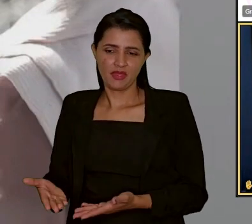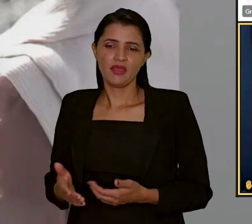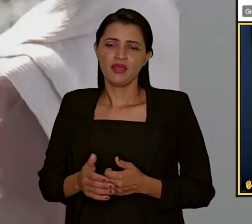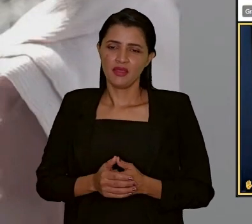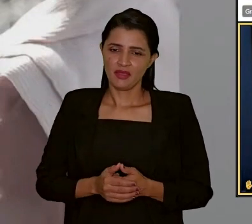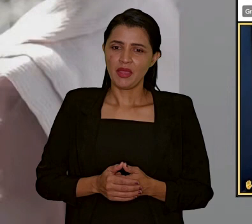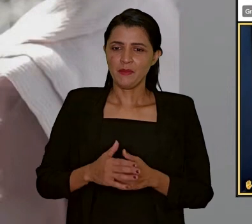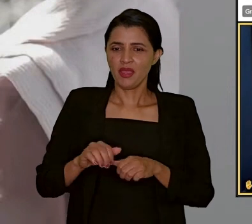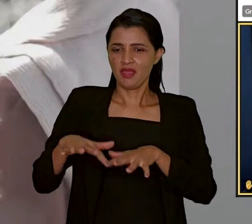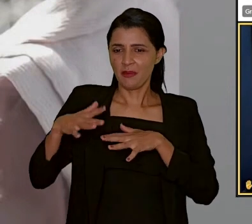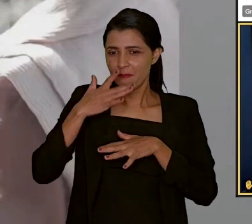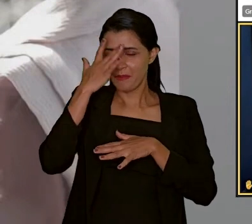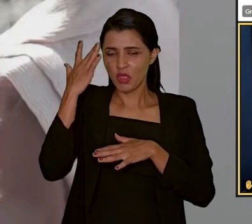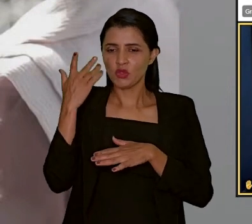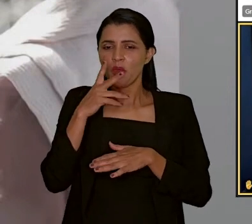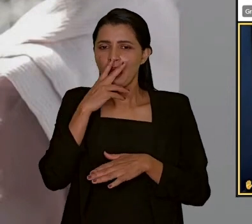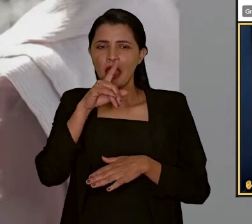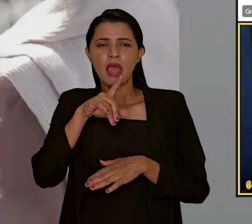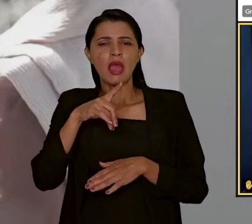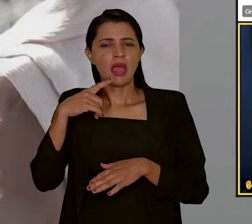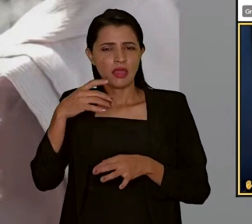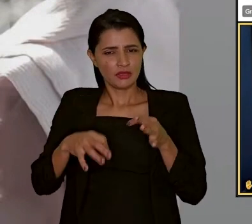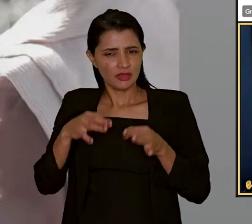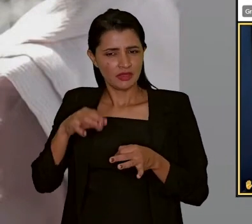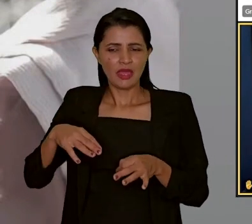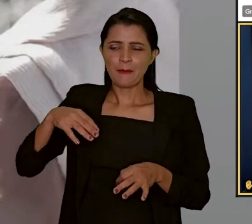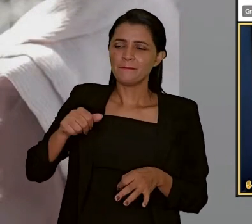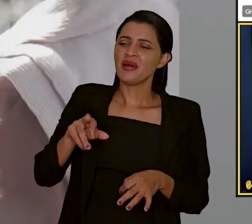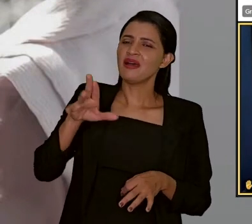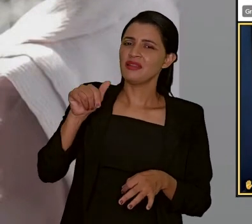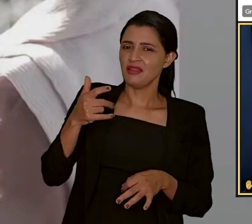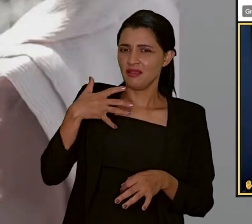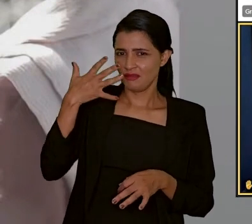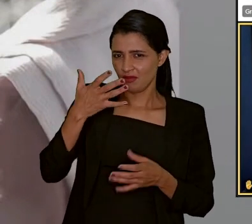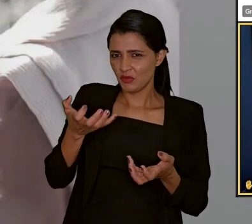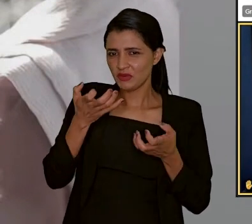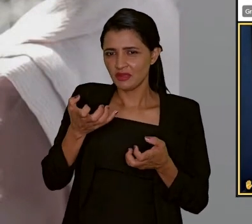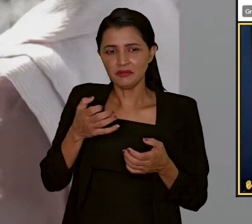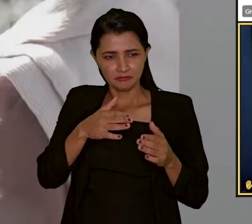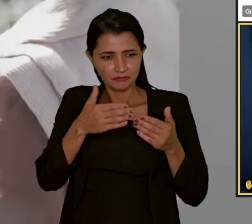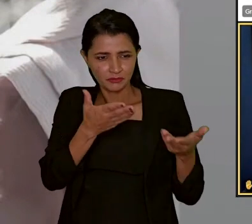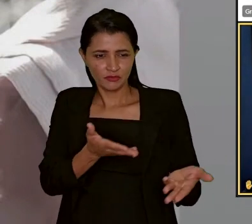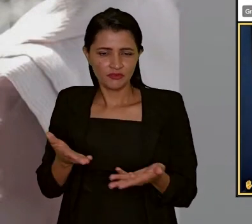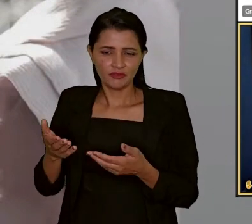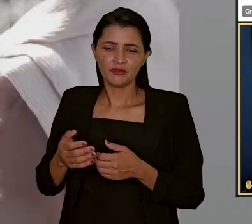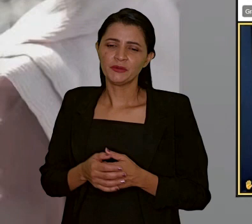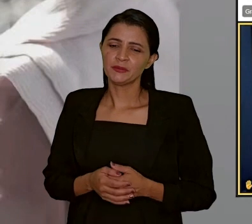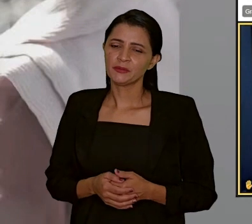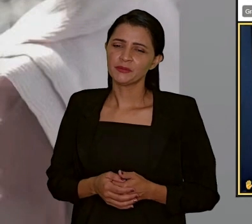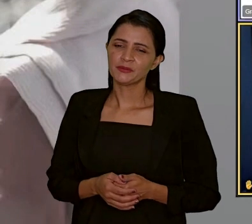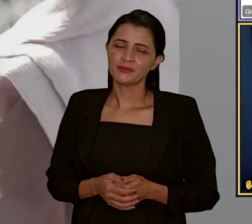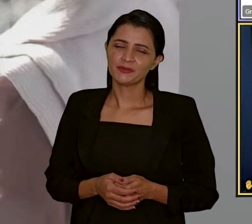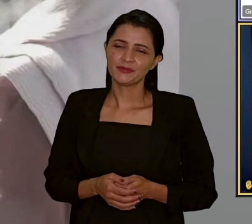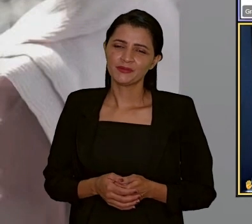auditório, parece que a doutora Maria Lilian gostaria de usar a palavra. Pois não, doutora Maria Lilian.